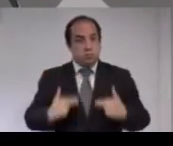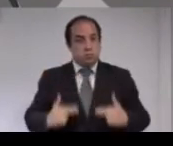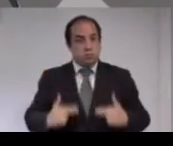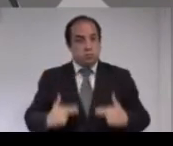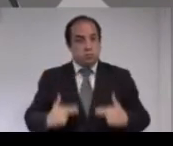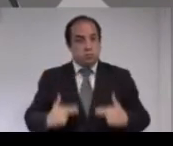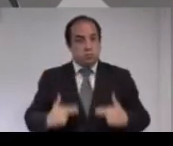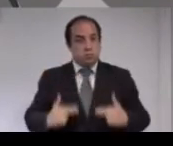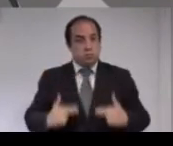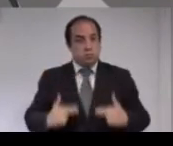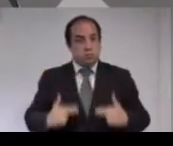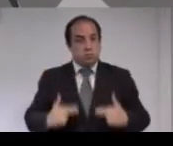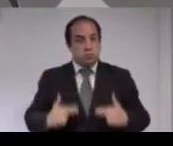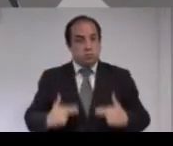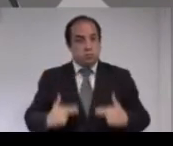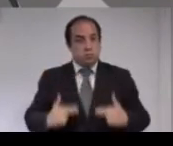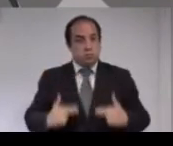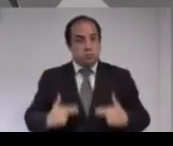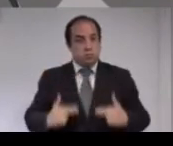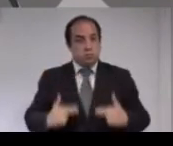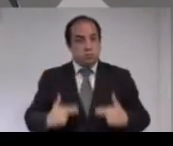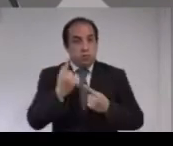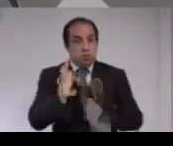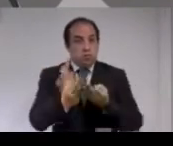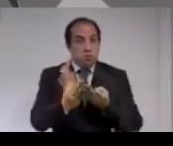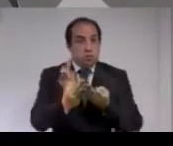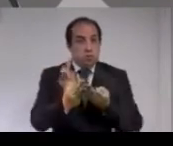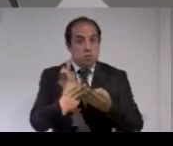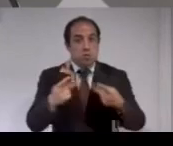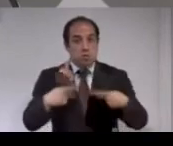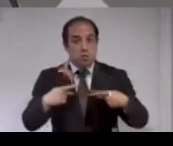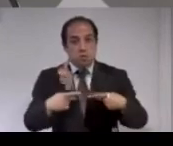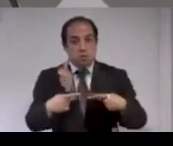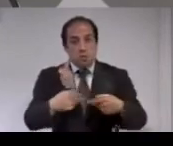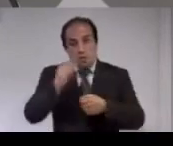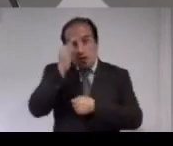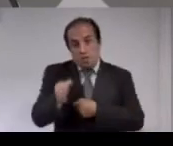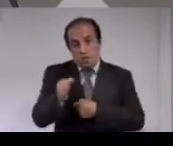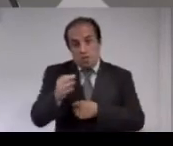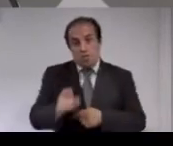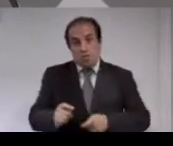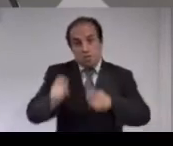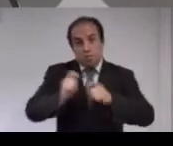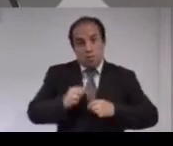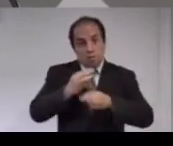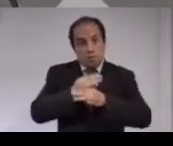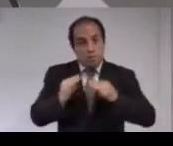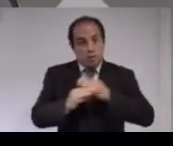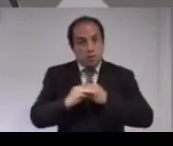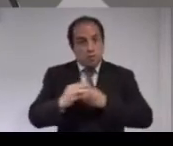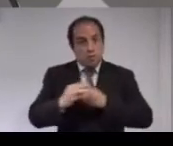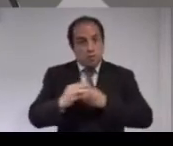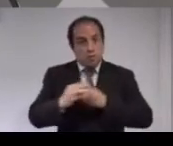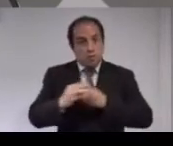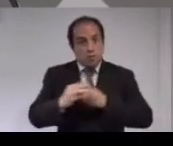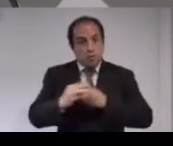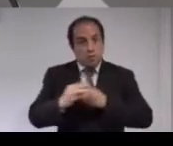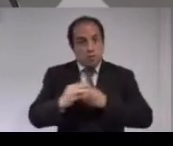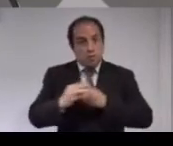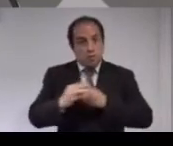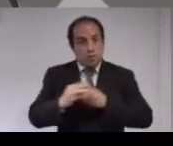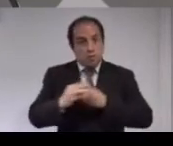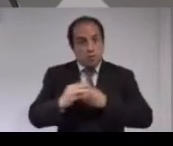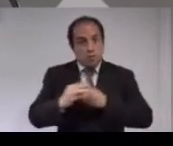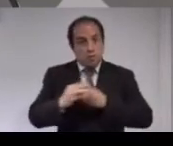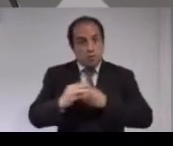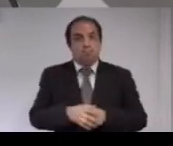y solo en algún punto las personas accedieron a entregar los artefactos que tenían y que podían